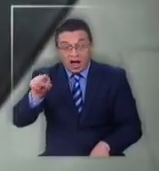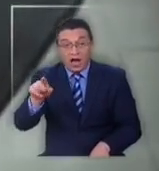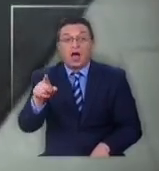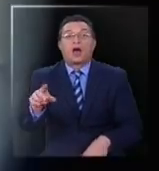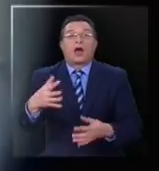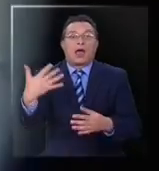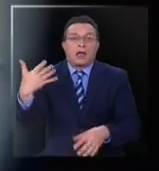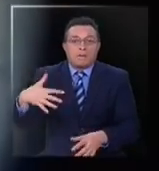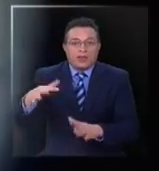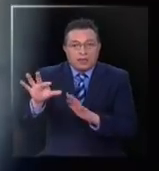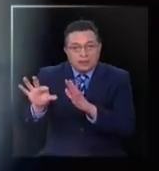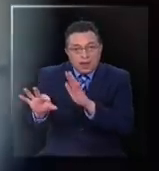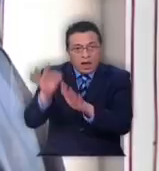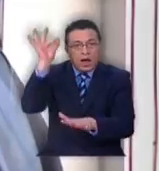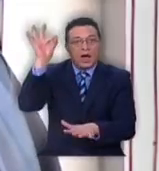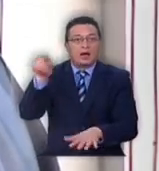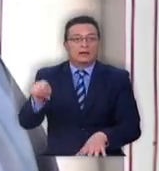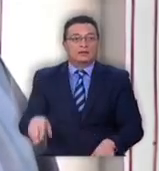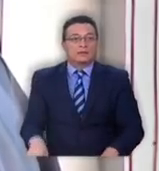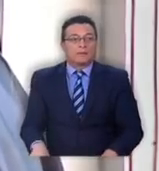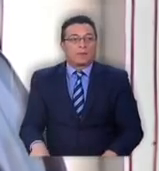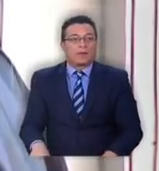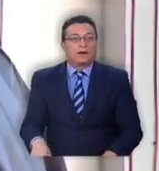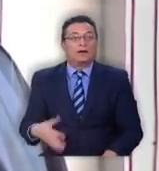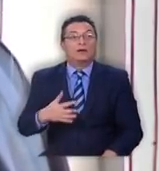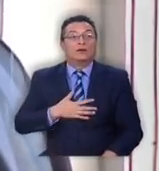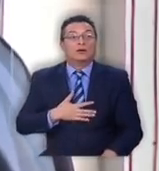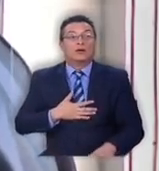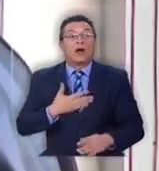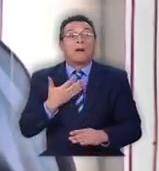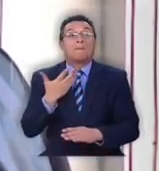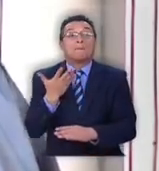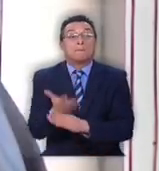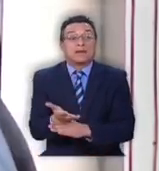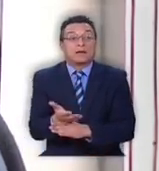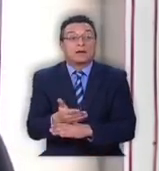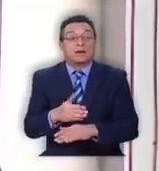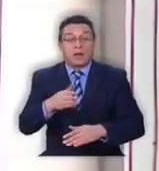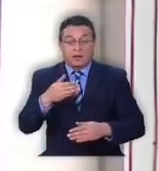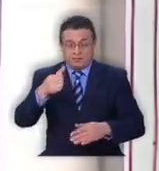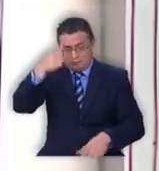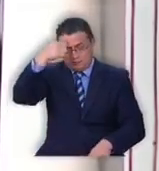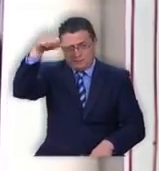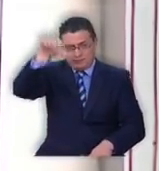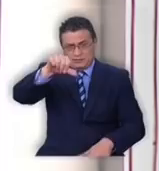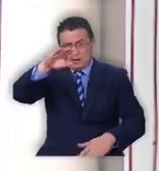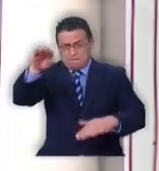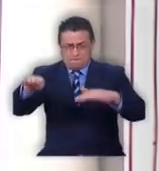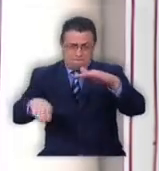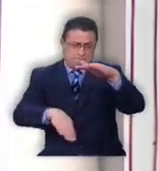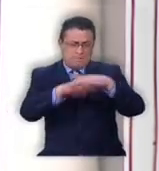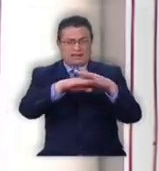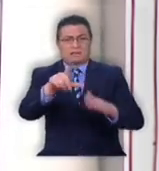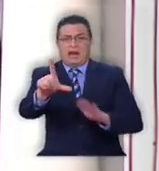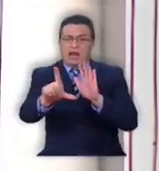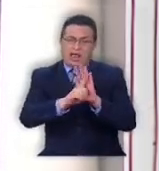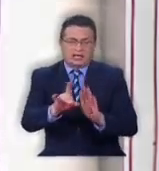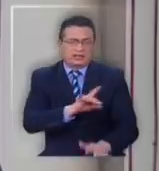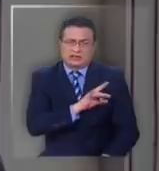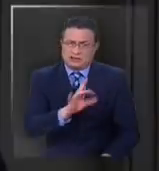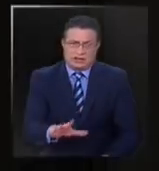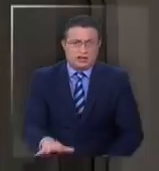clave. Estoy pidiendo la pena máxima de la legislación chilena, la pena